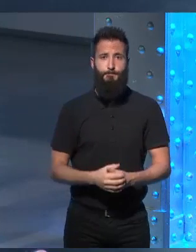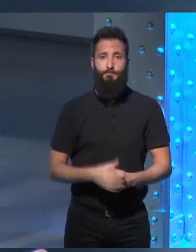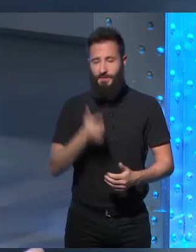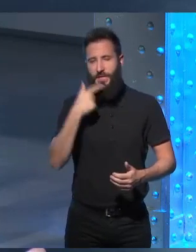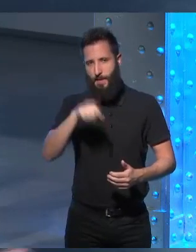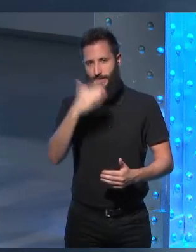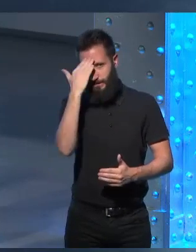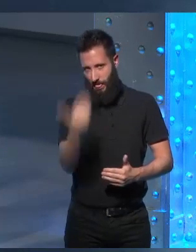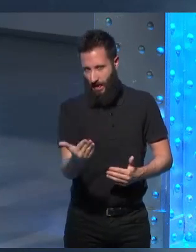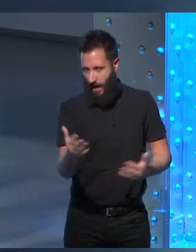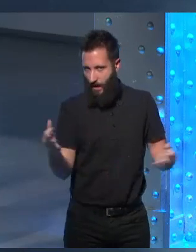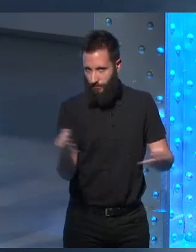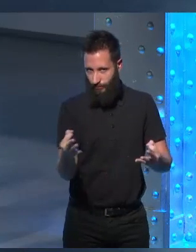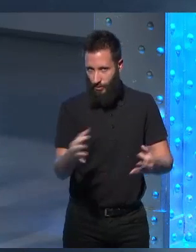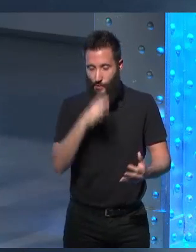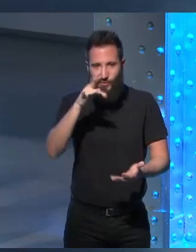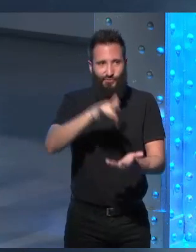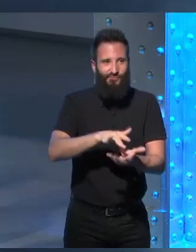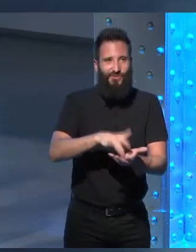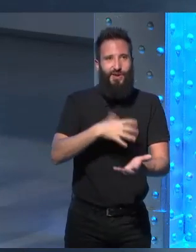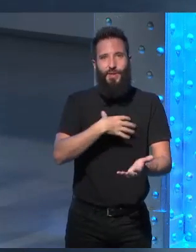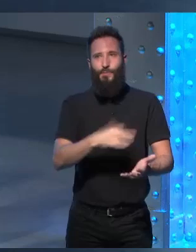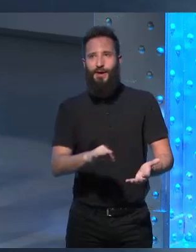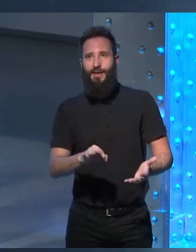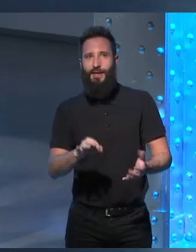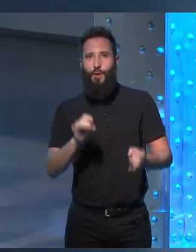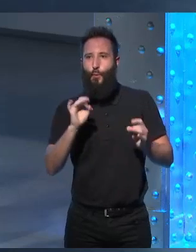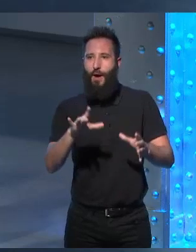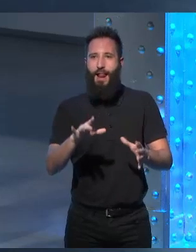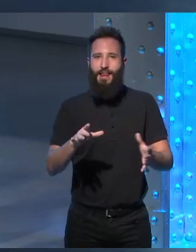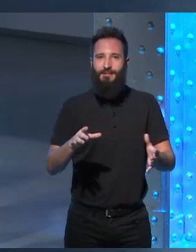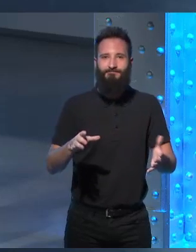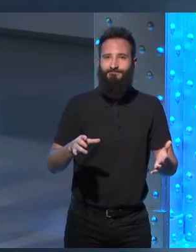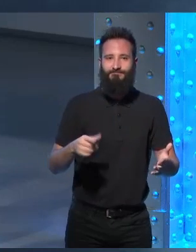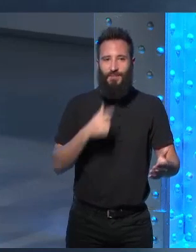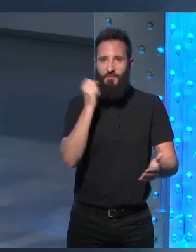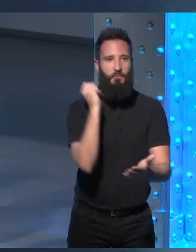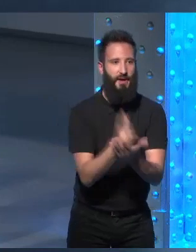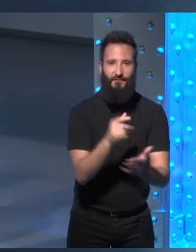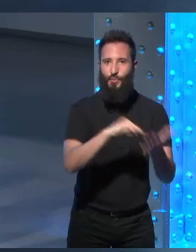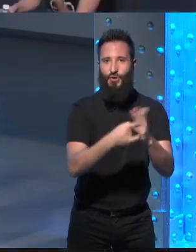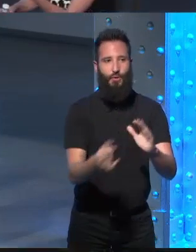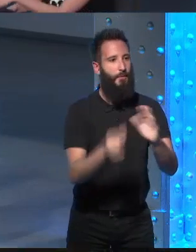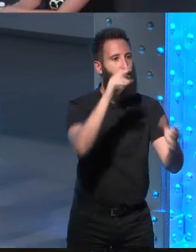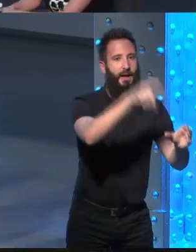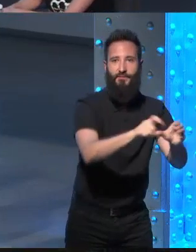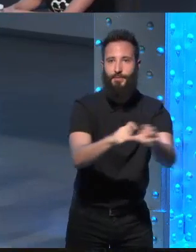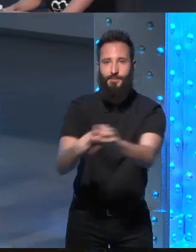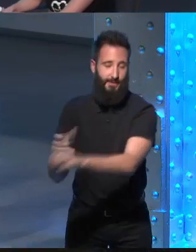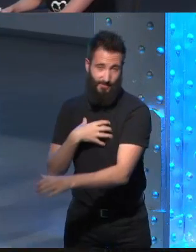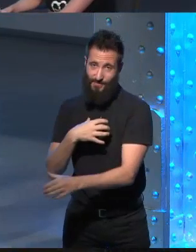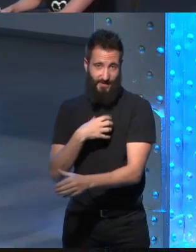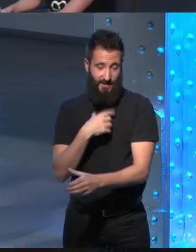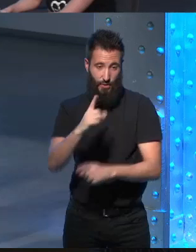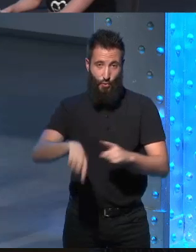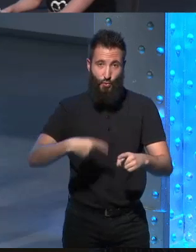de honestidad en el cual tampoco puedes casarte con cualquier proyecto, ¿no? Pero bueno, y